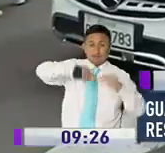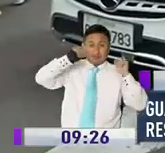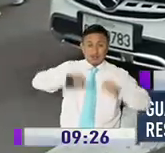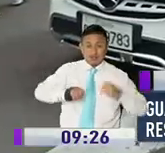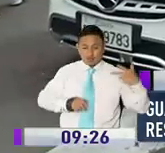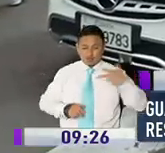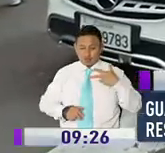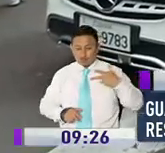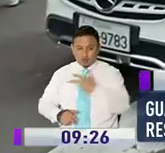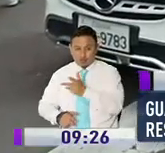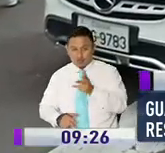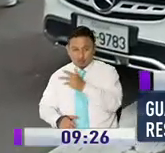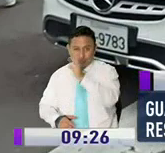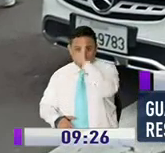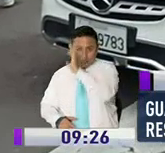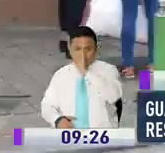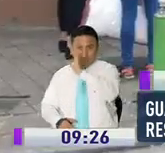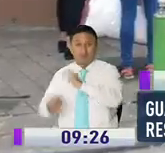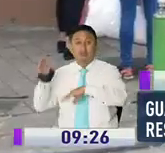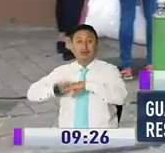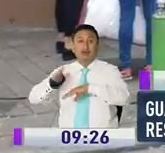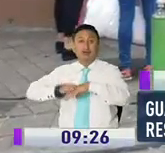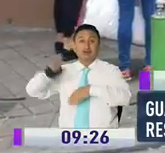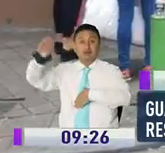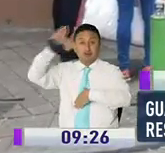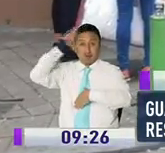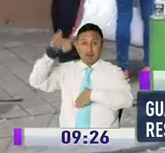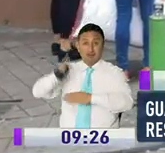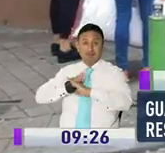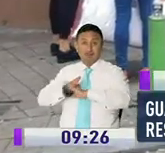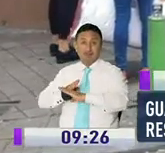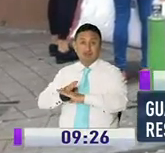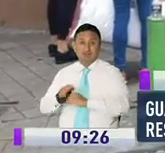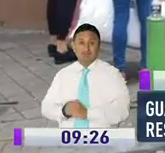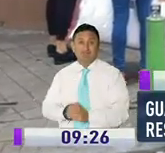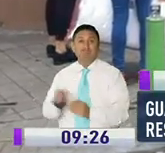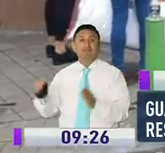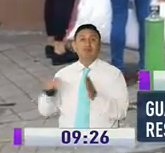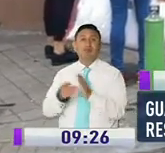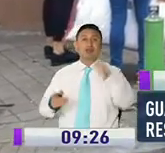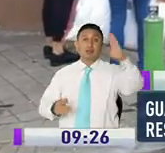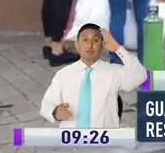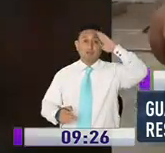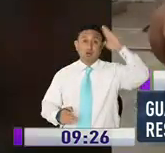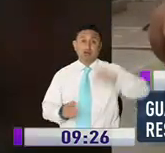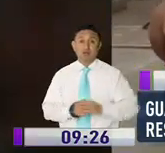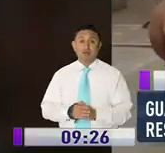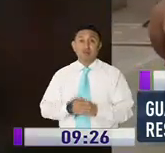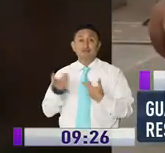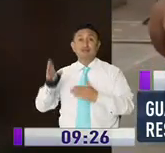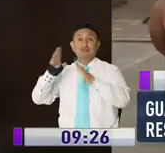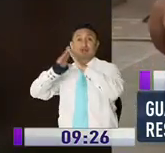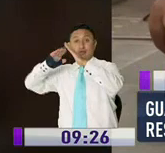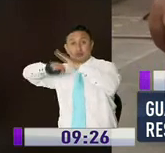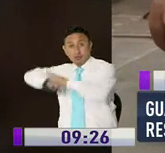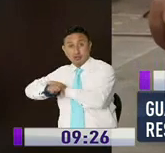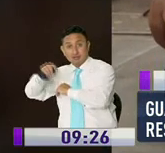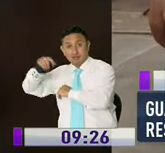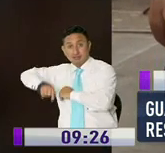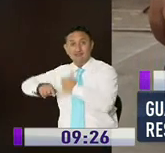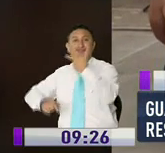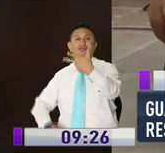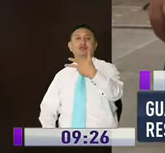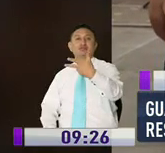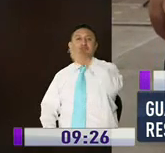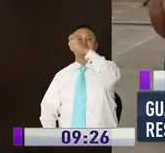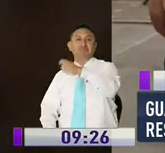persecución ininterrumpida por el presunto delito de ataque y resistencia en contra de servidores policiales. Allanaron una vivienda donde encontraron